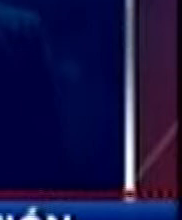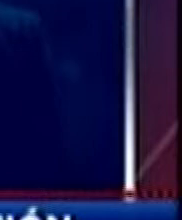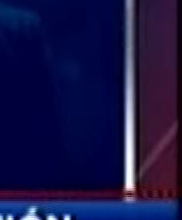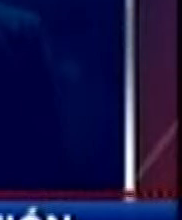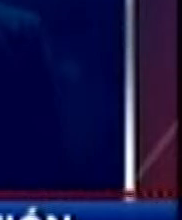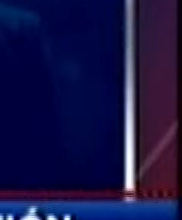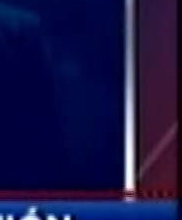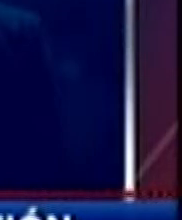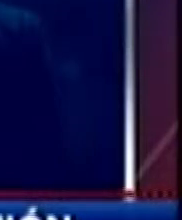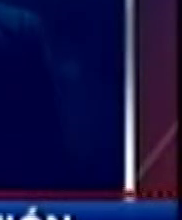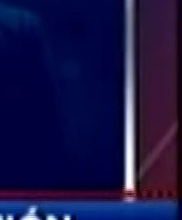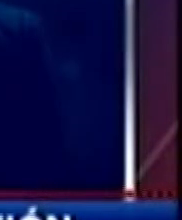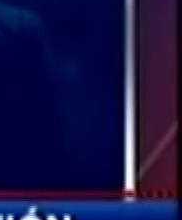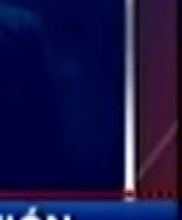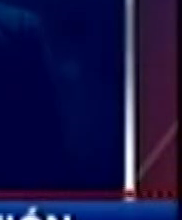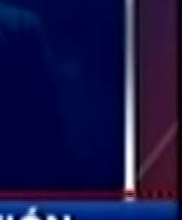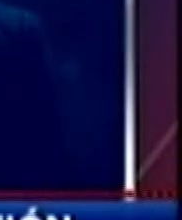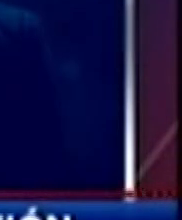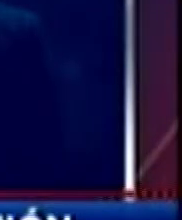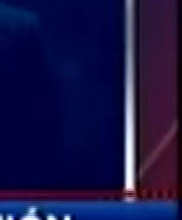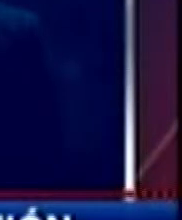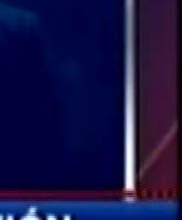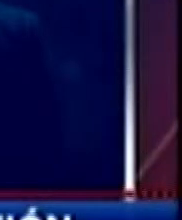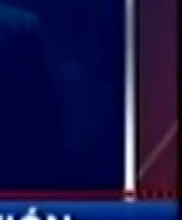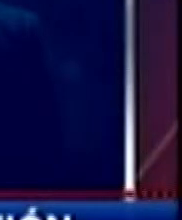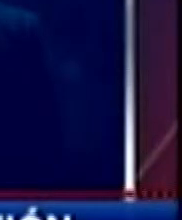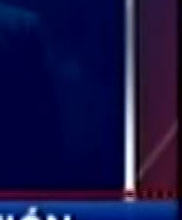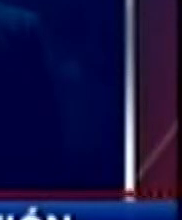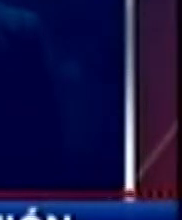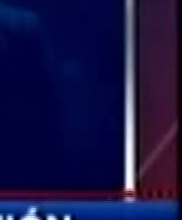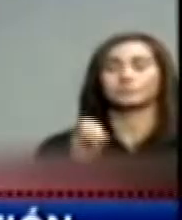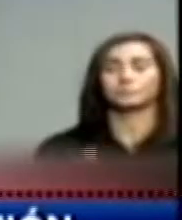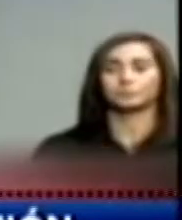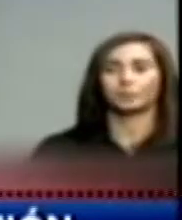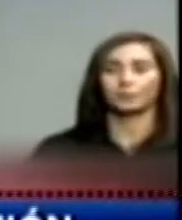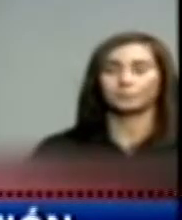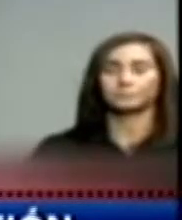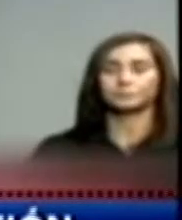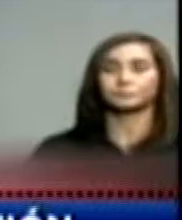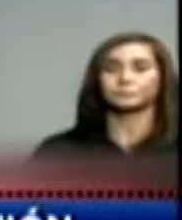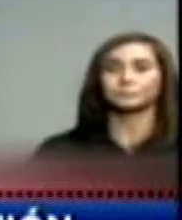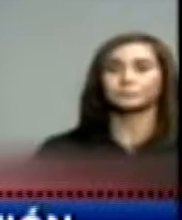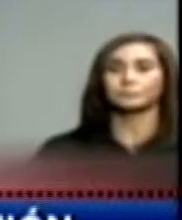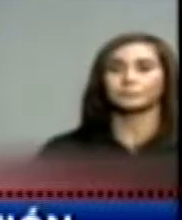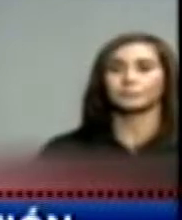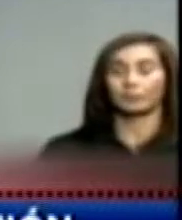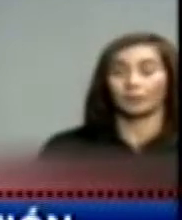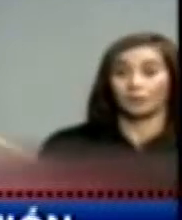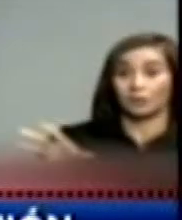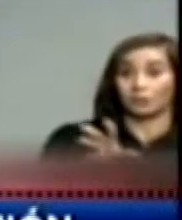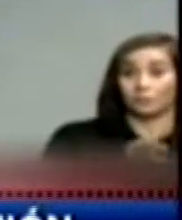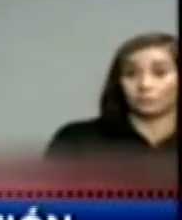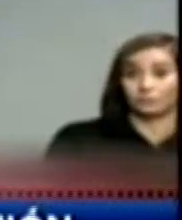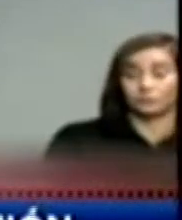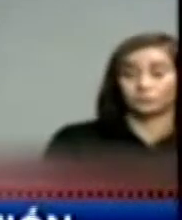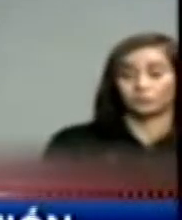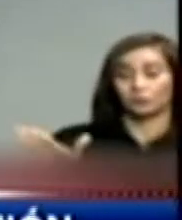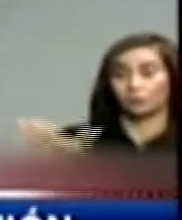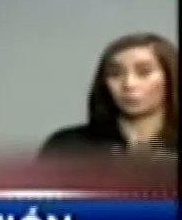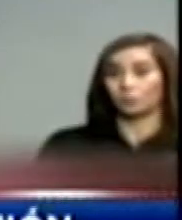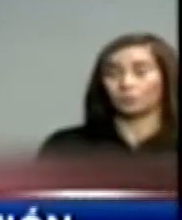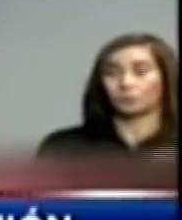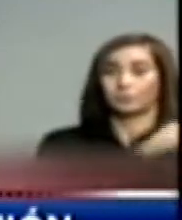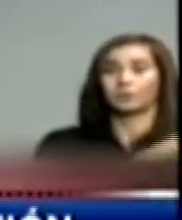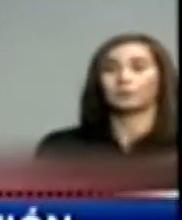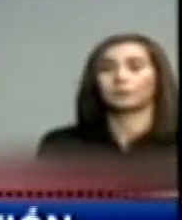de estos concentrados en el Gran Santo Domingo, Santiago y la provincia de Duarte. El total de ocupación hospitalaria asciende